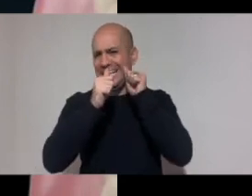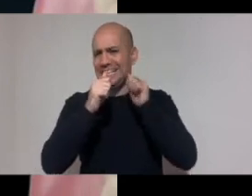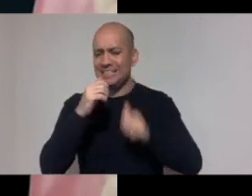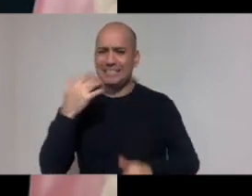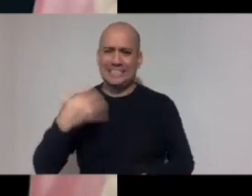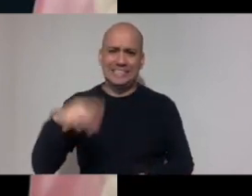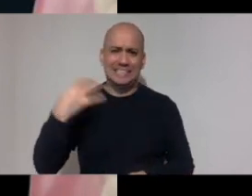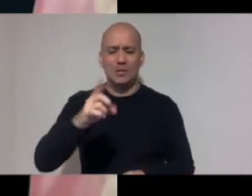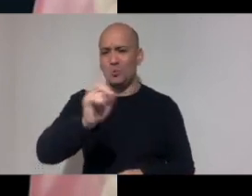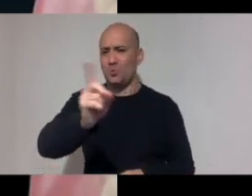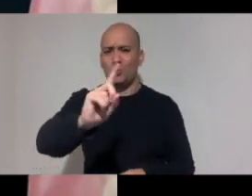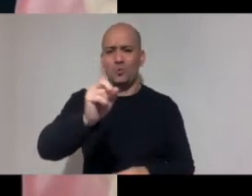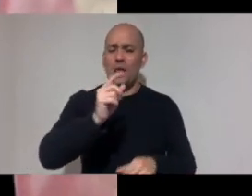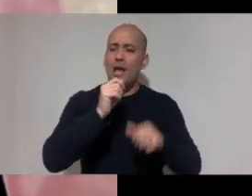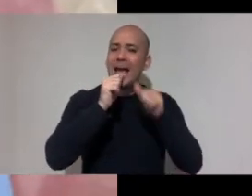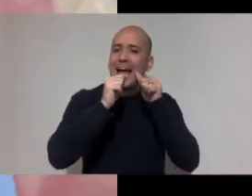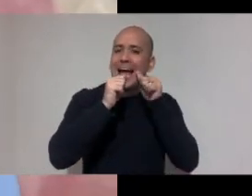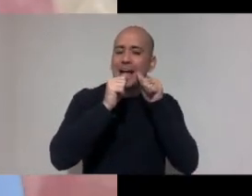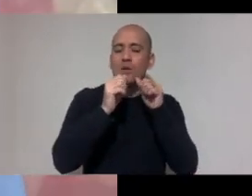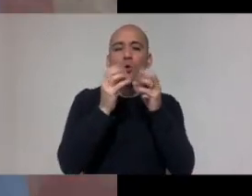no dañar la encía.